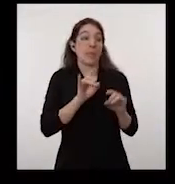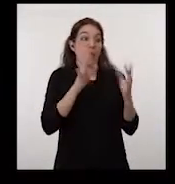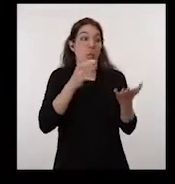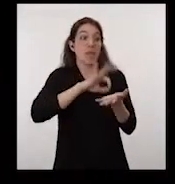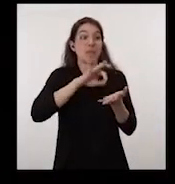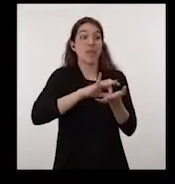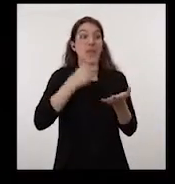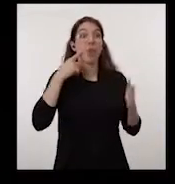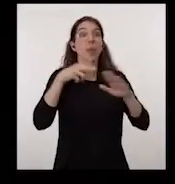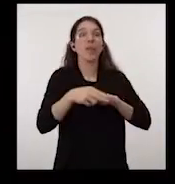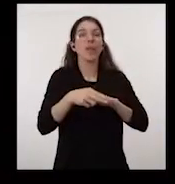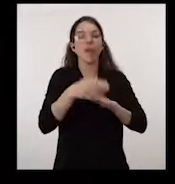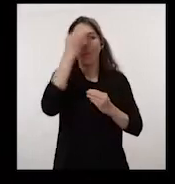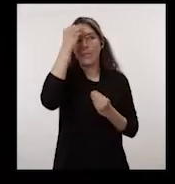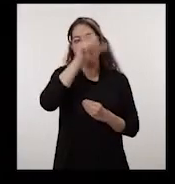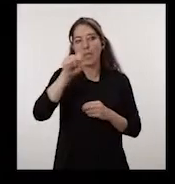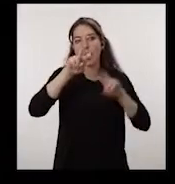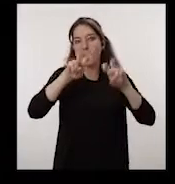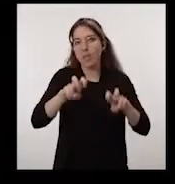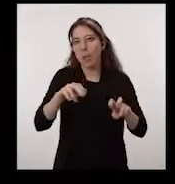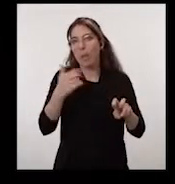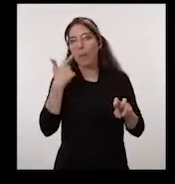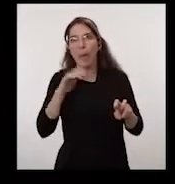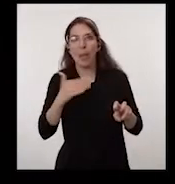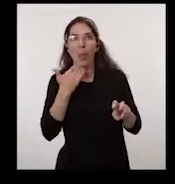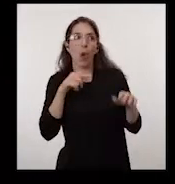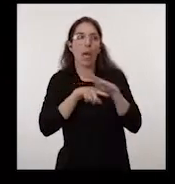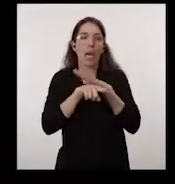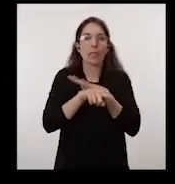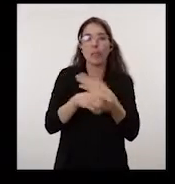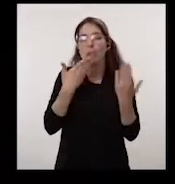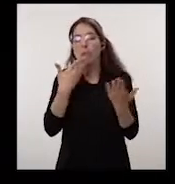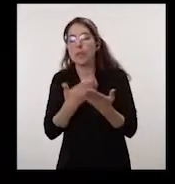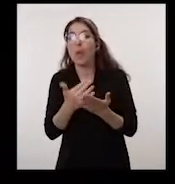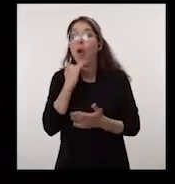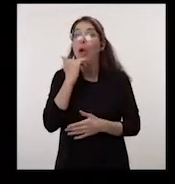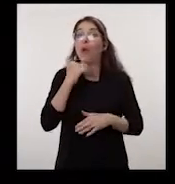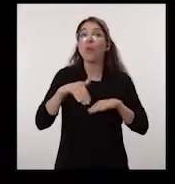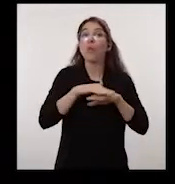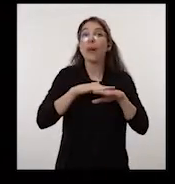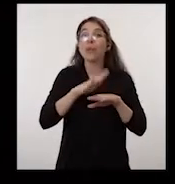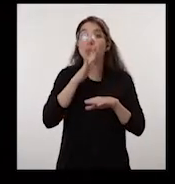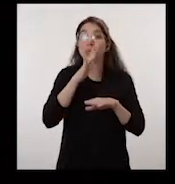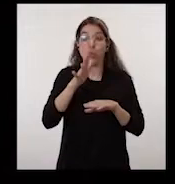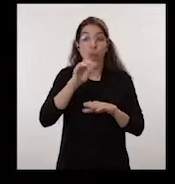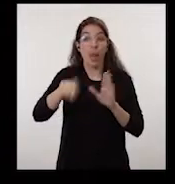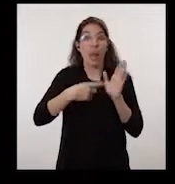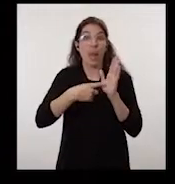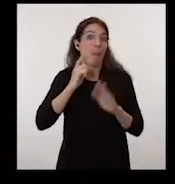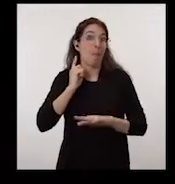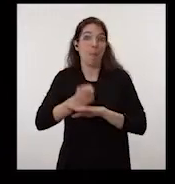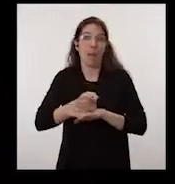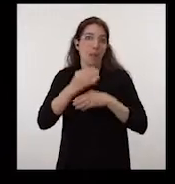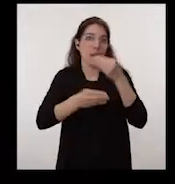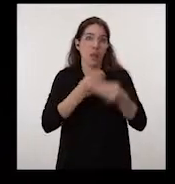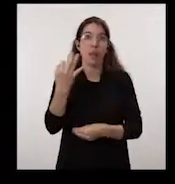investigadores puede parecer un trámite burocrático sin embargo es esencial en primer lugar porque es un requisito legal que debe realizarse